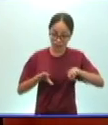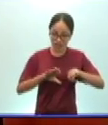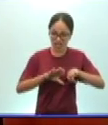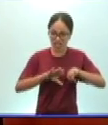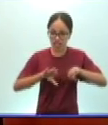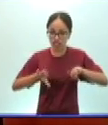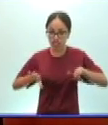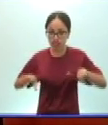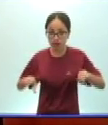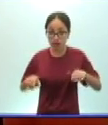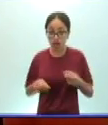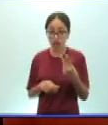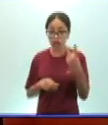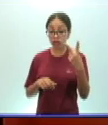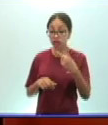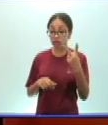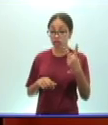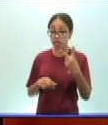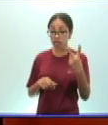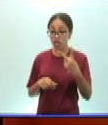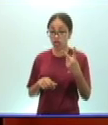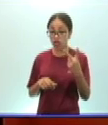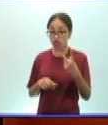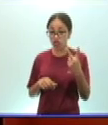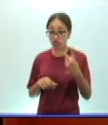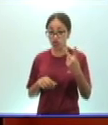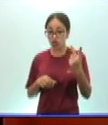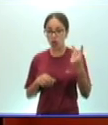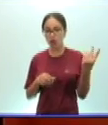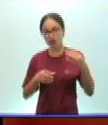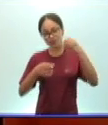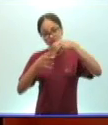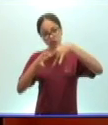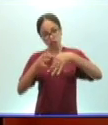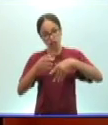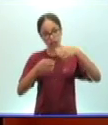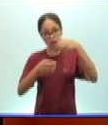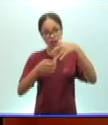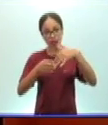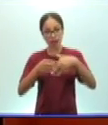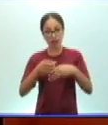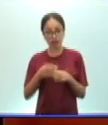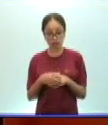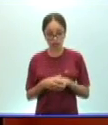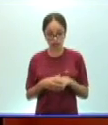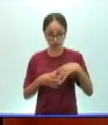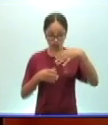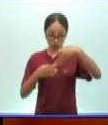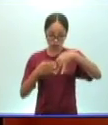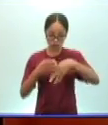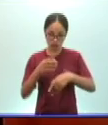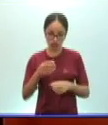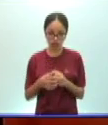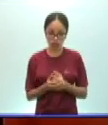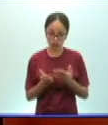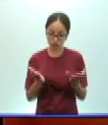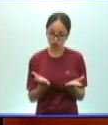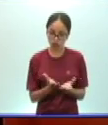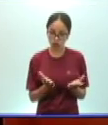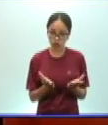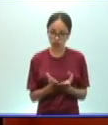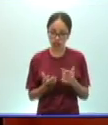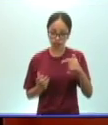tiene esas propiedades de sus componentes, la operación de filtración que estudiaremos en la clase de hoy.